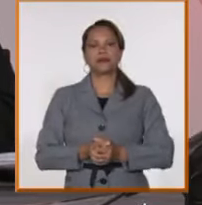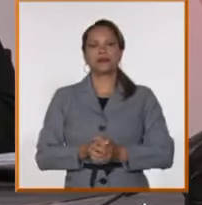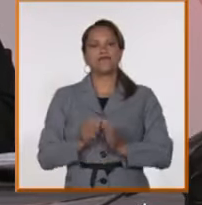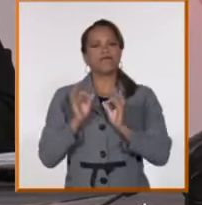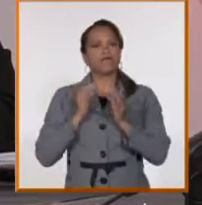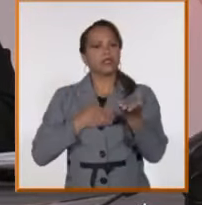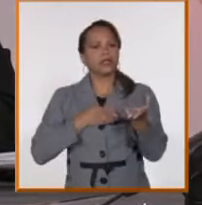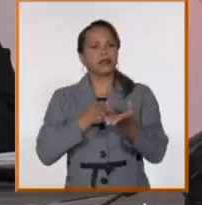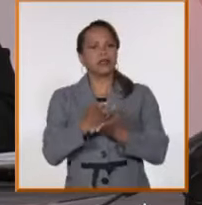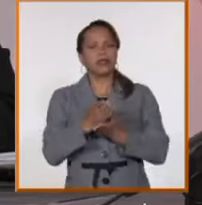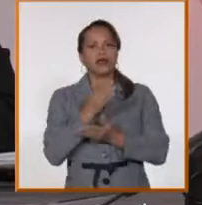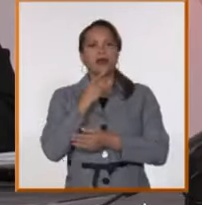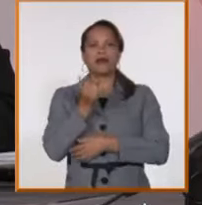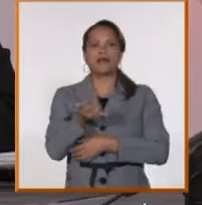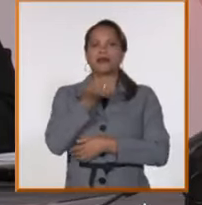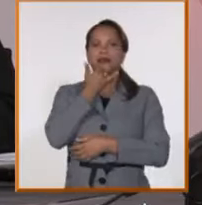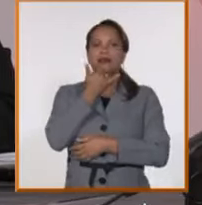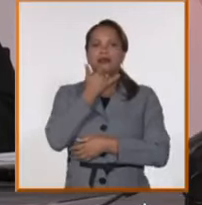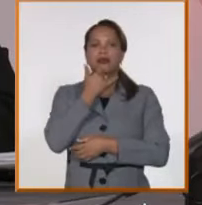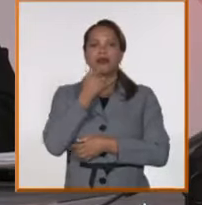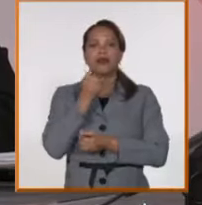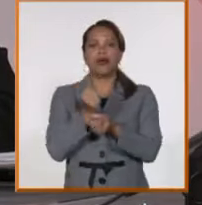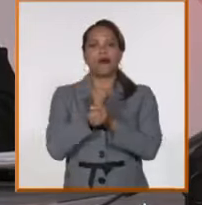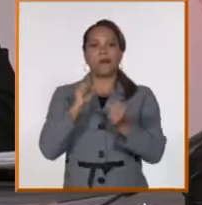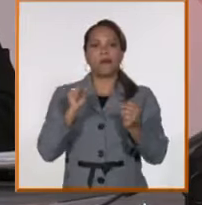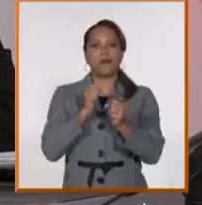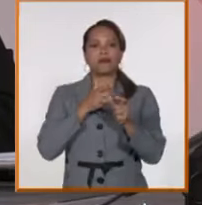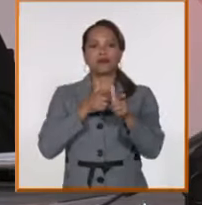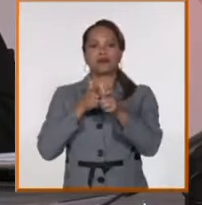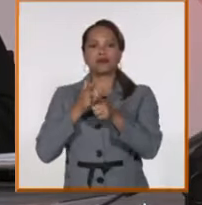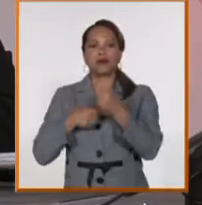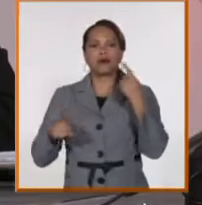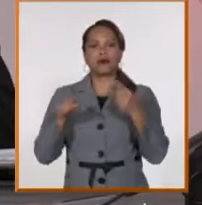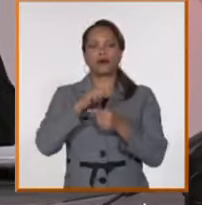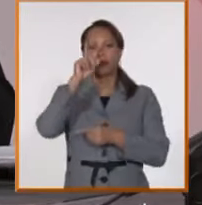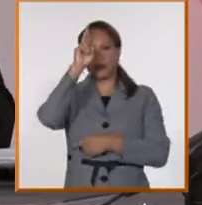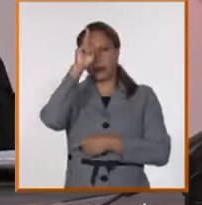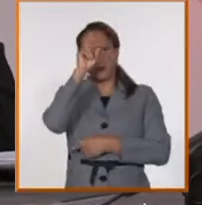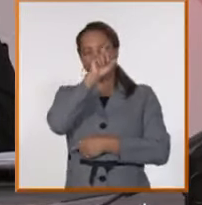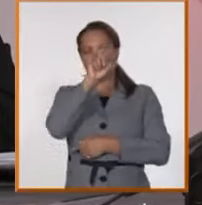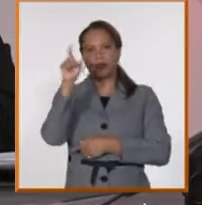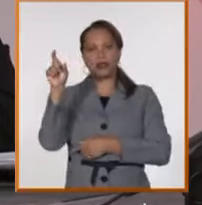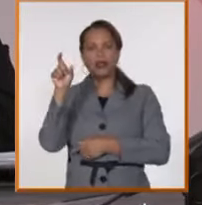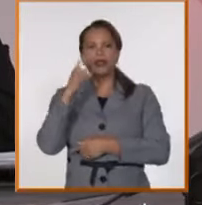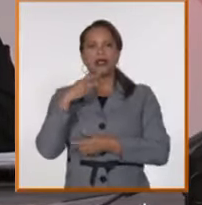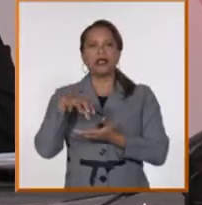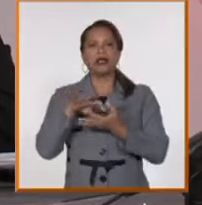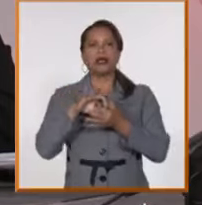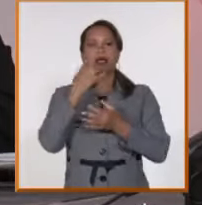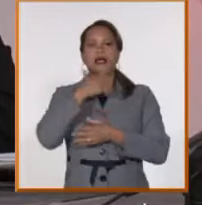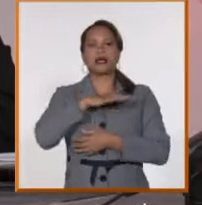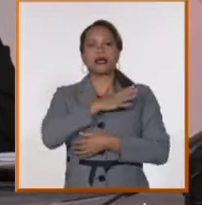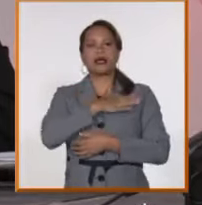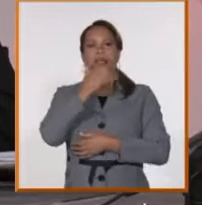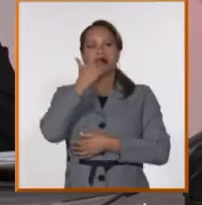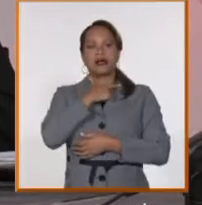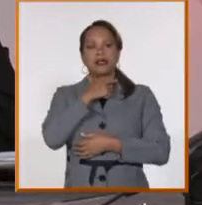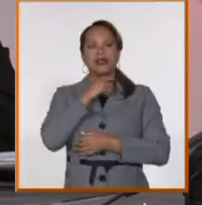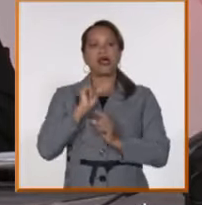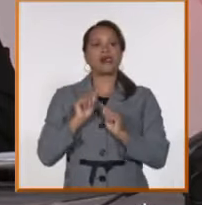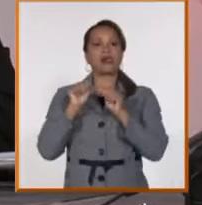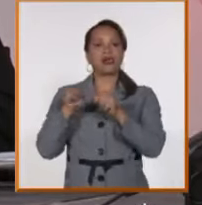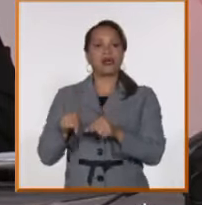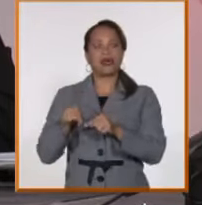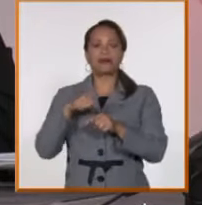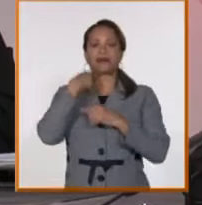internacional el ataque ocurrido ayer contra el hospital al haahil en gaza que dejó centenares de